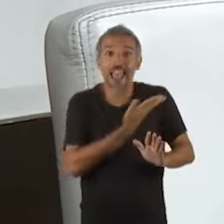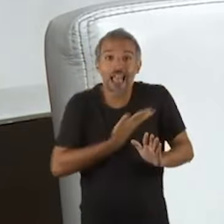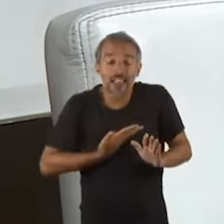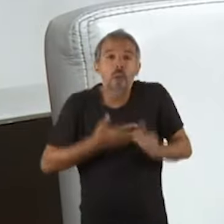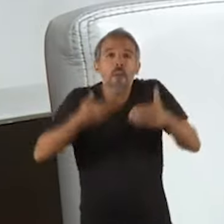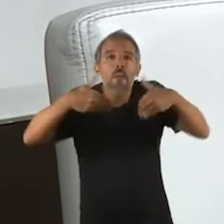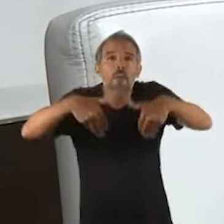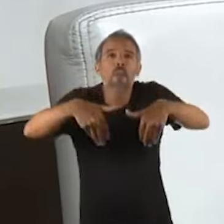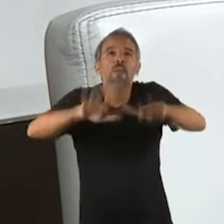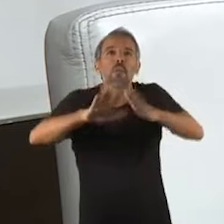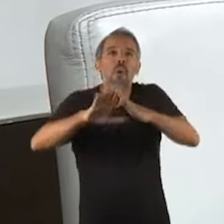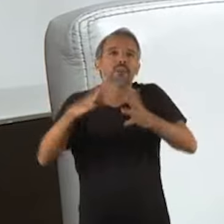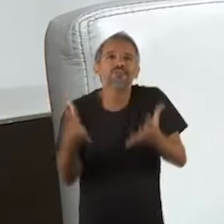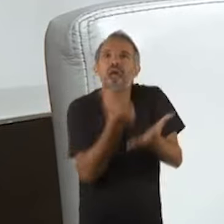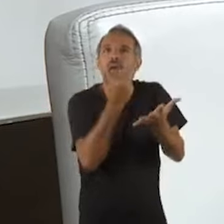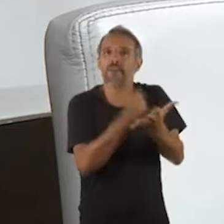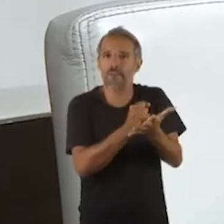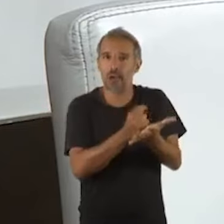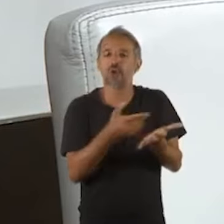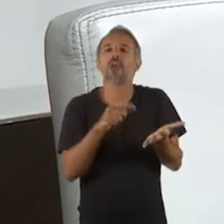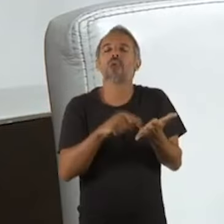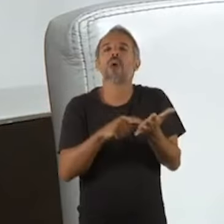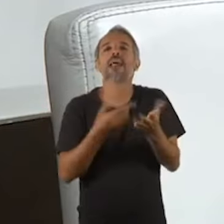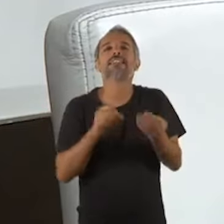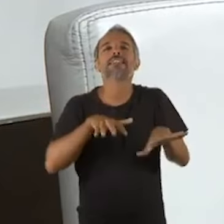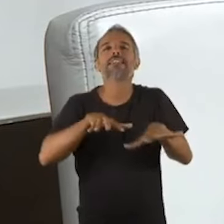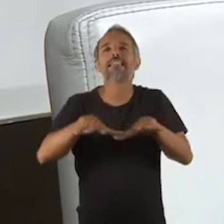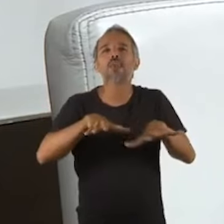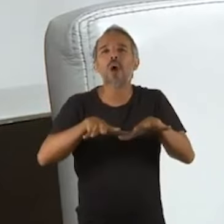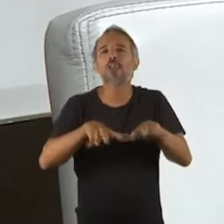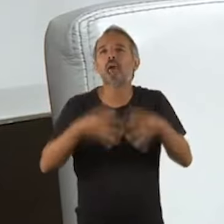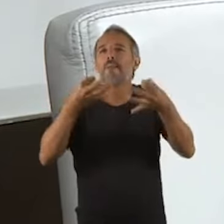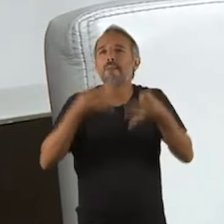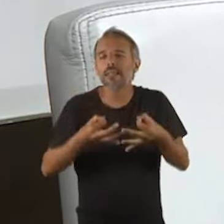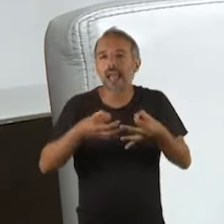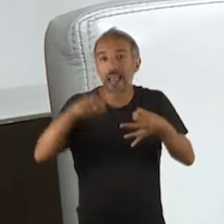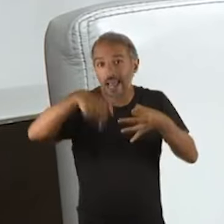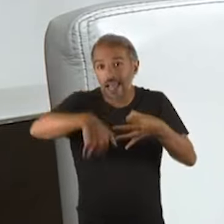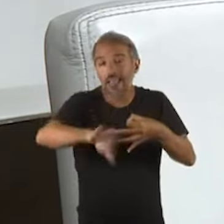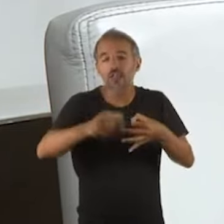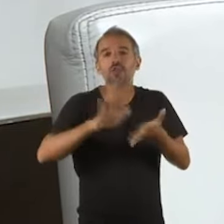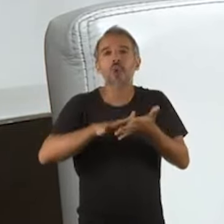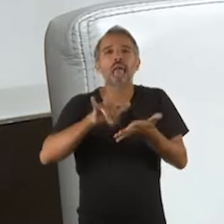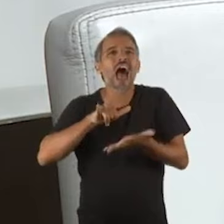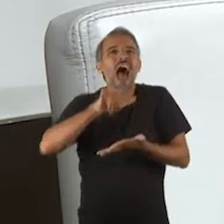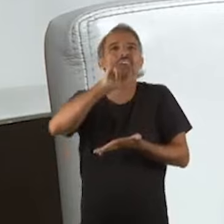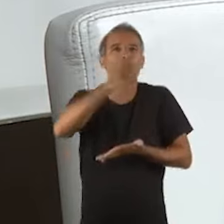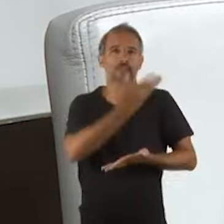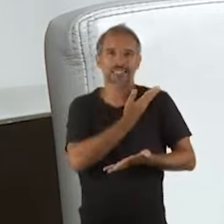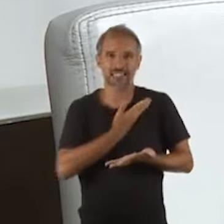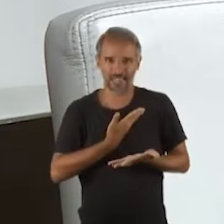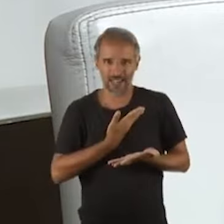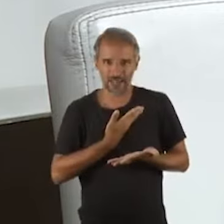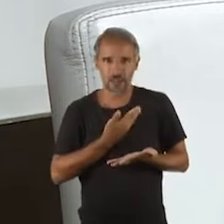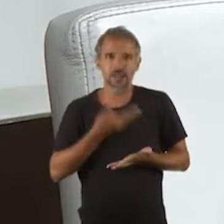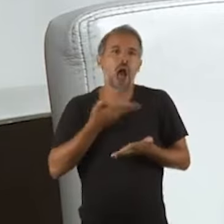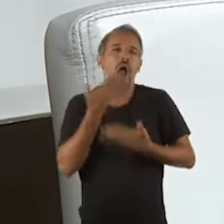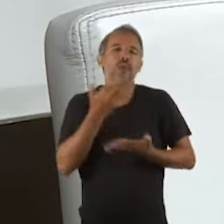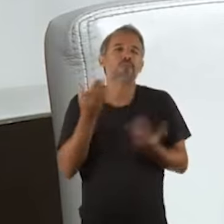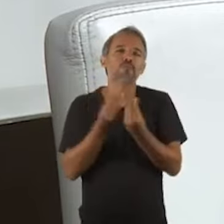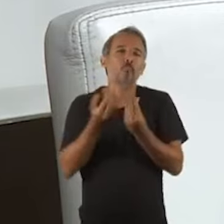eventuales embargos y Cuál es la situación específica en este caso del avión presidencial que se viene hablando hace mucho